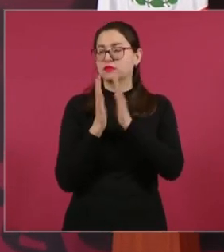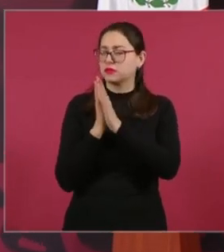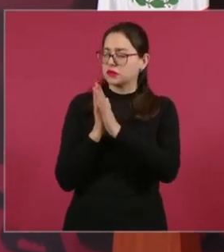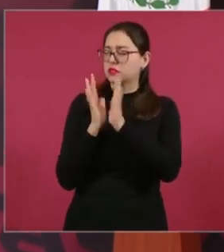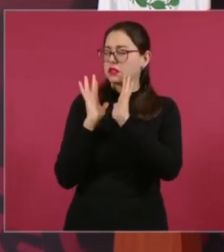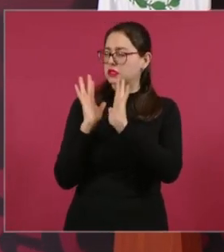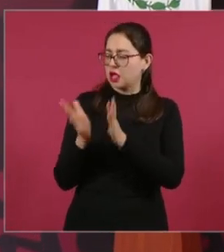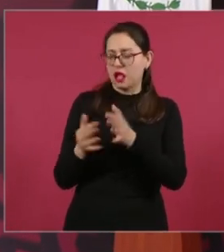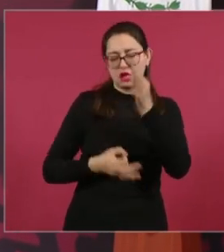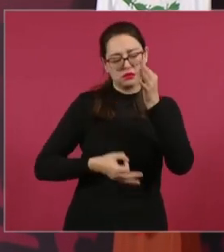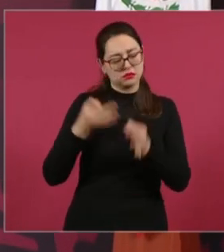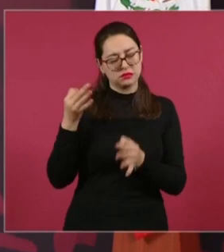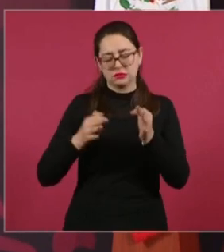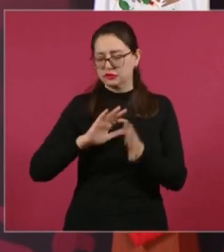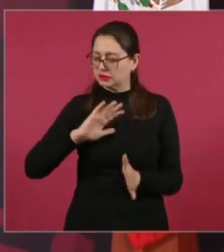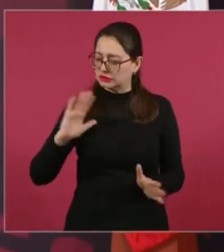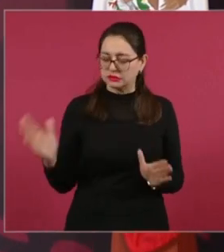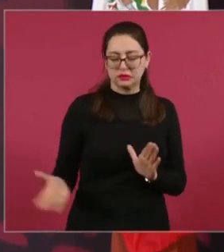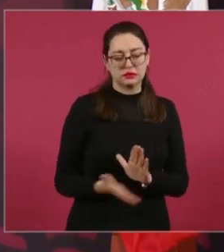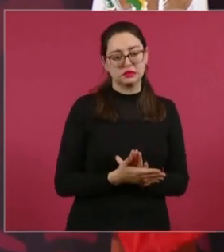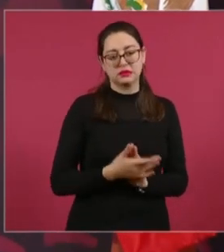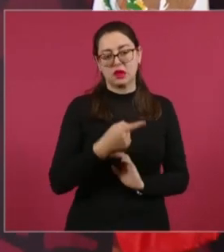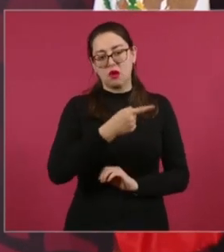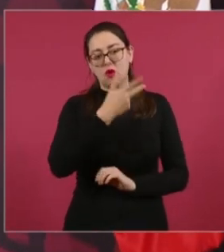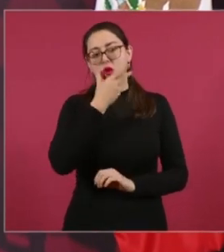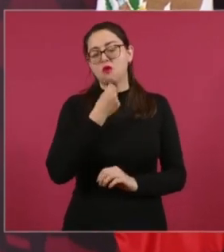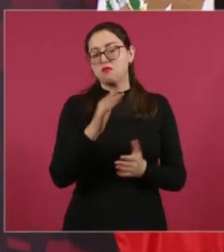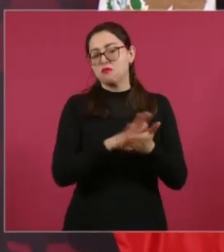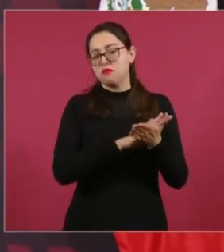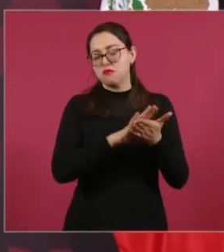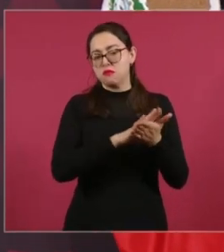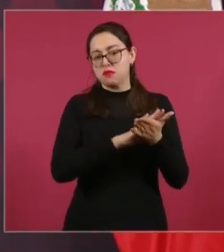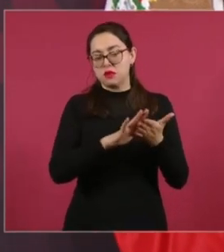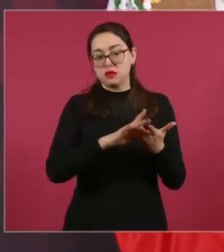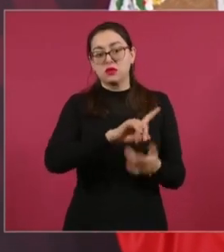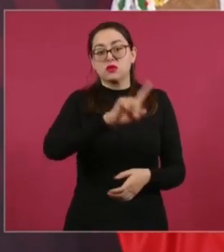cómo lo hicieron, ¿qué contesta?